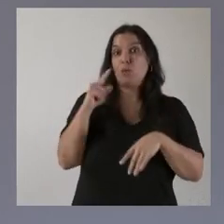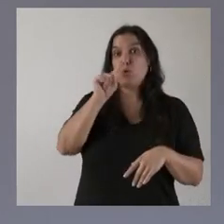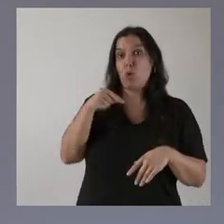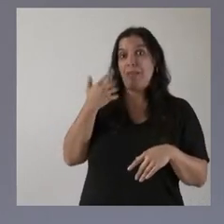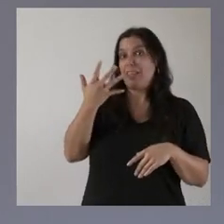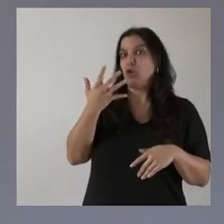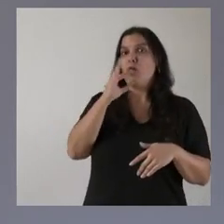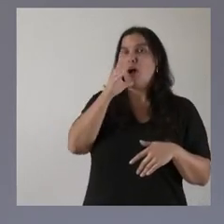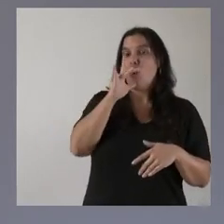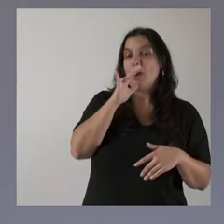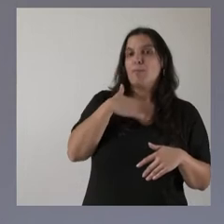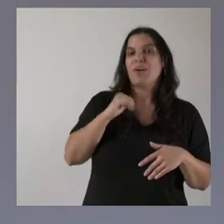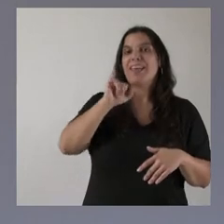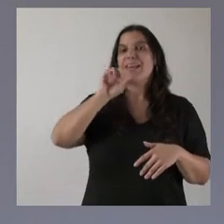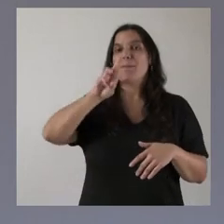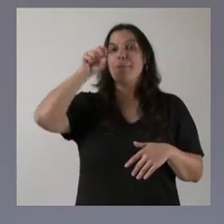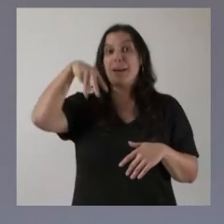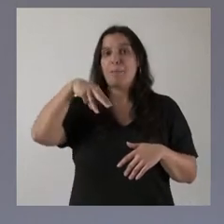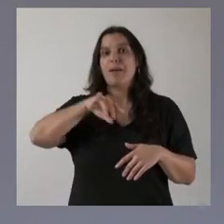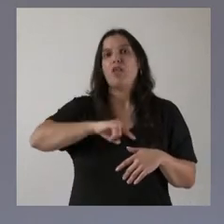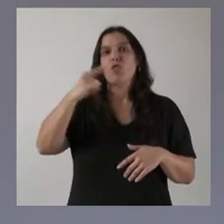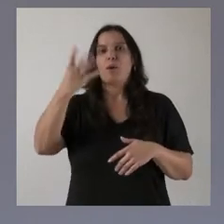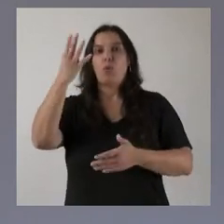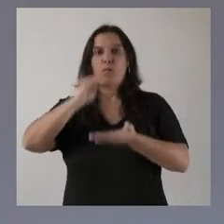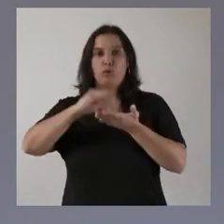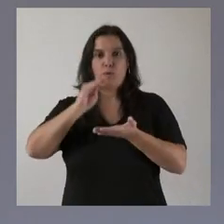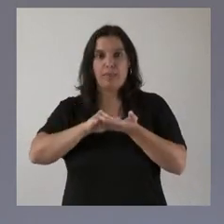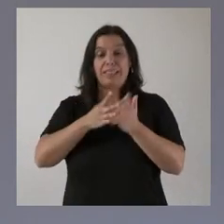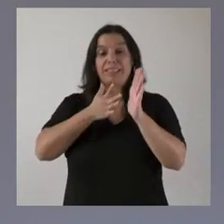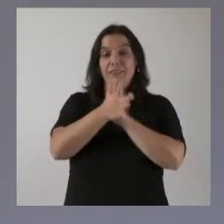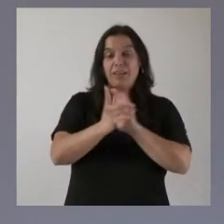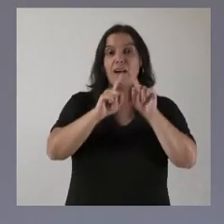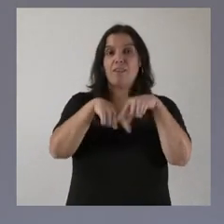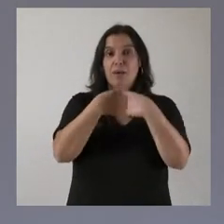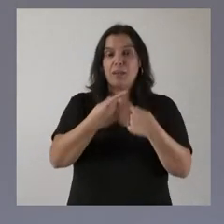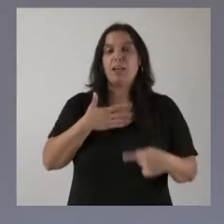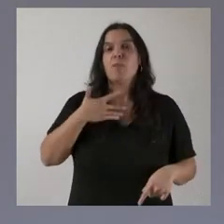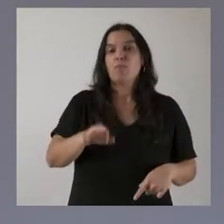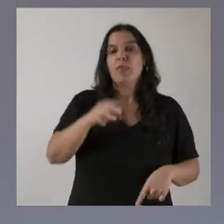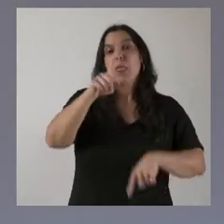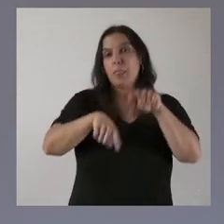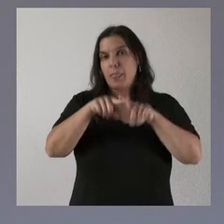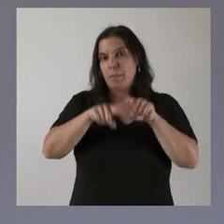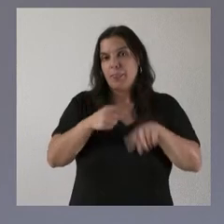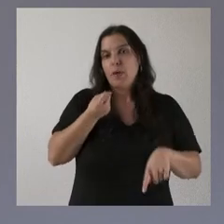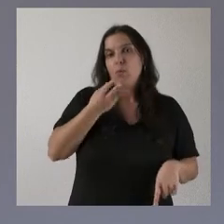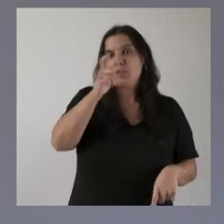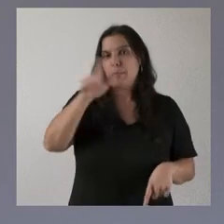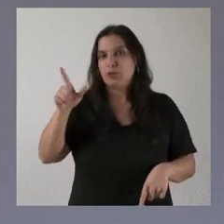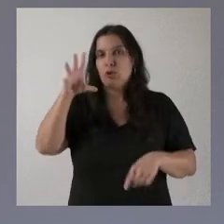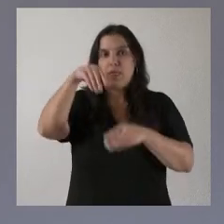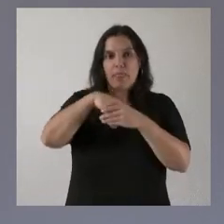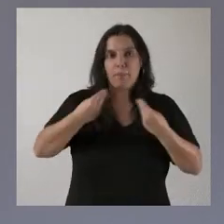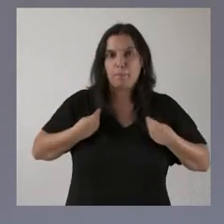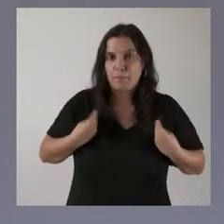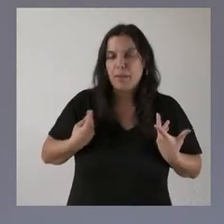es decir que podrán acceder a estas ayudas las familias hasta una cantidad en función del número de personas